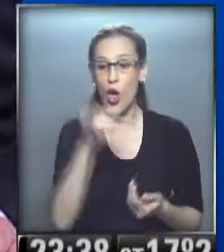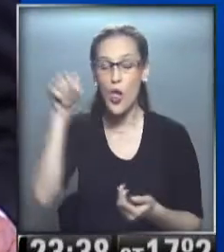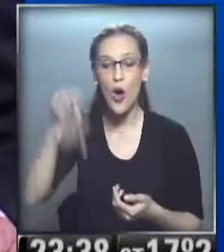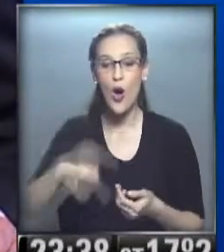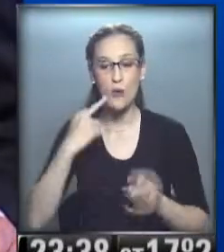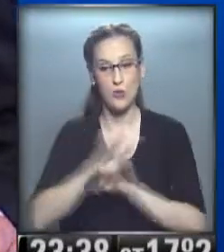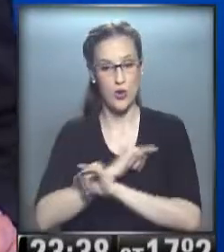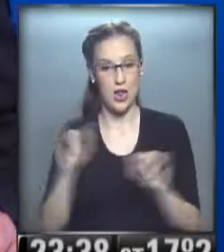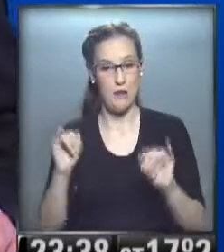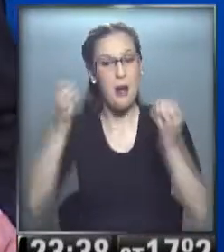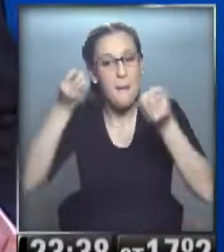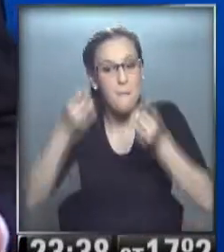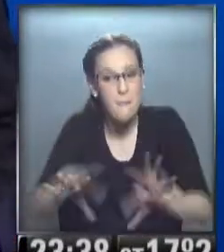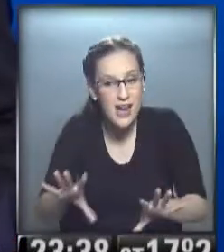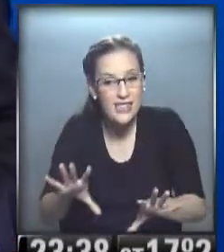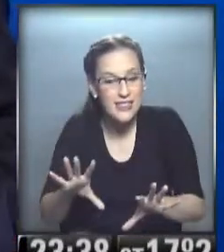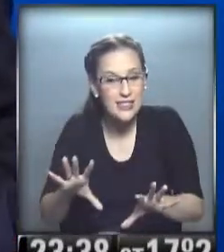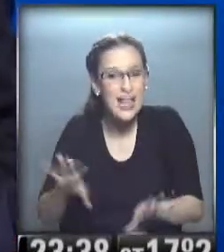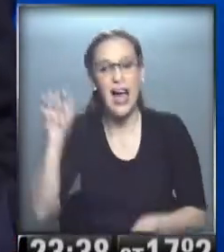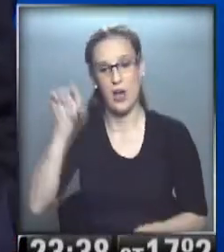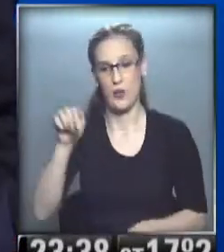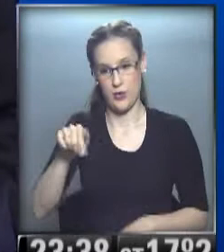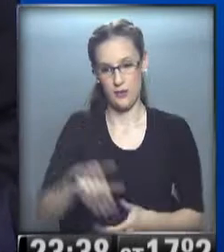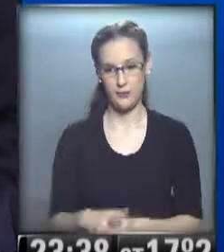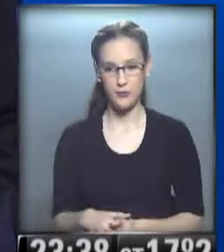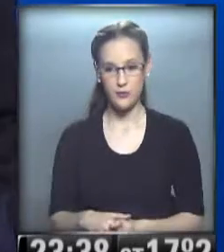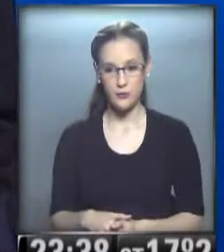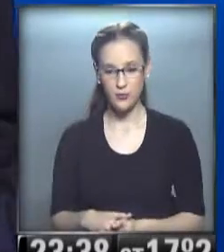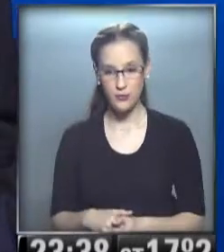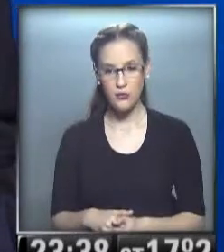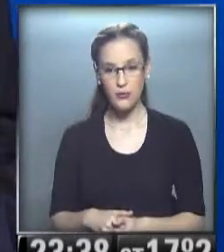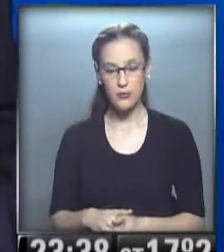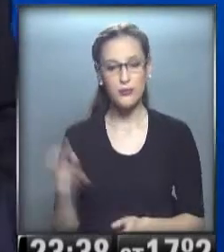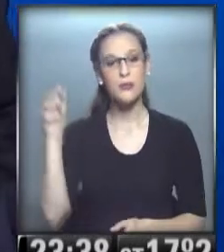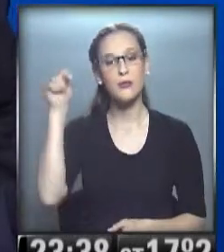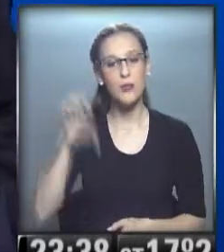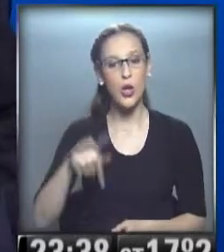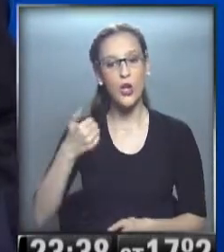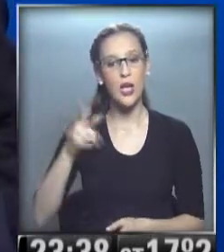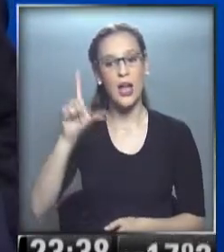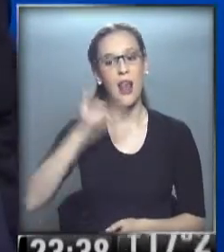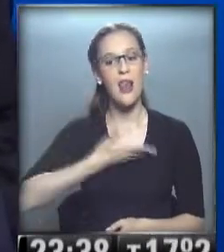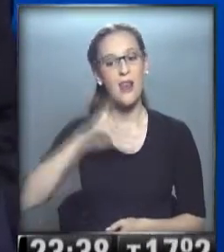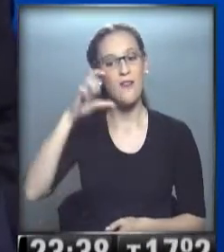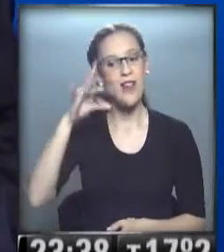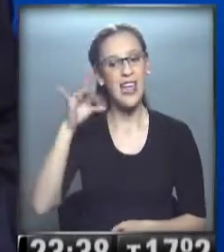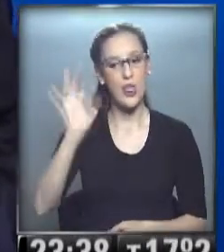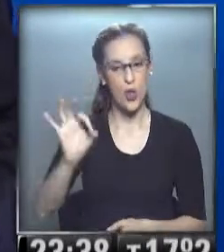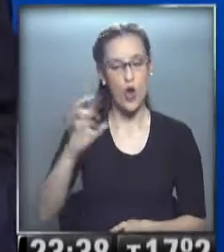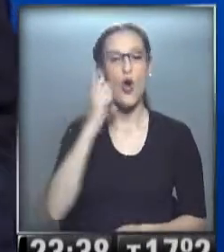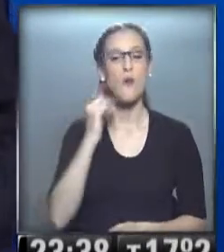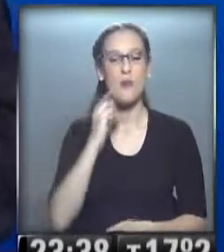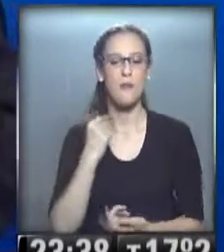maravilloso programa que comienza ya mismo. Lo primero tiene que ver con el anuncio que hizo hoy Alfredo Scochimarro, que